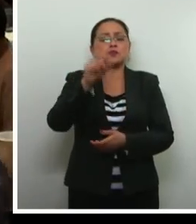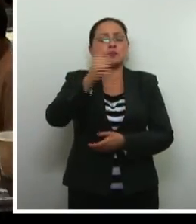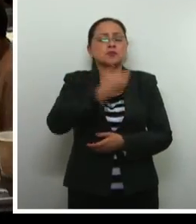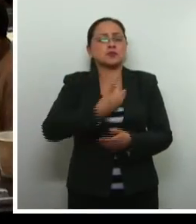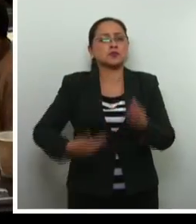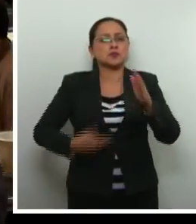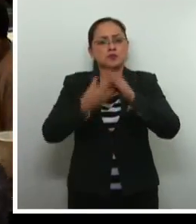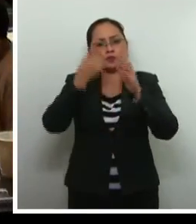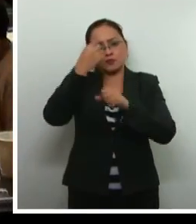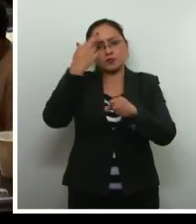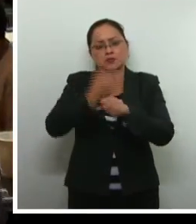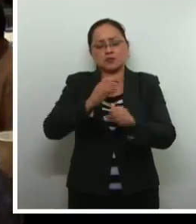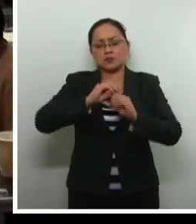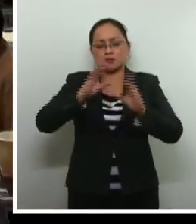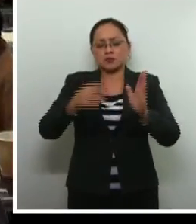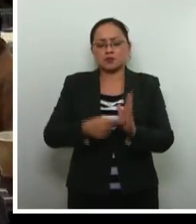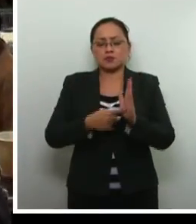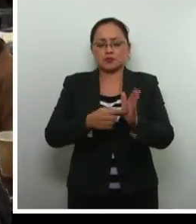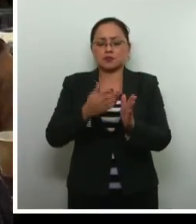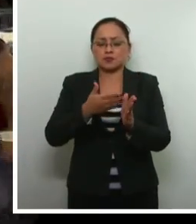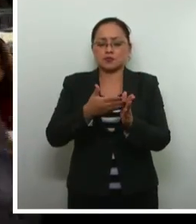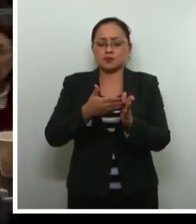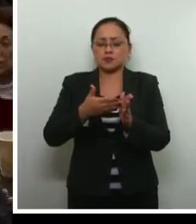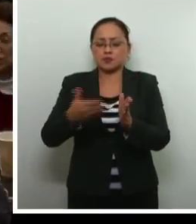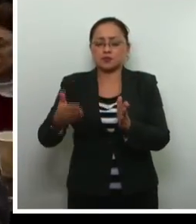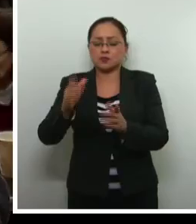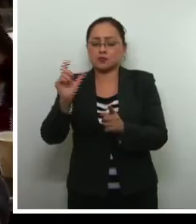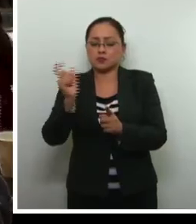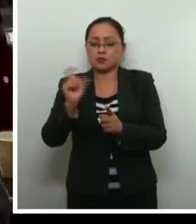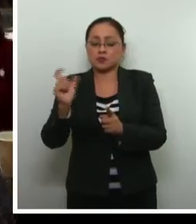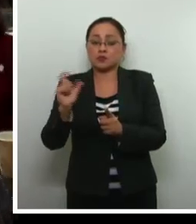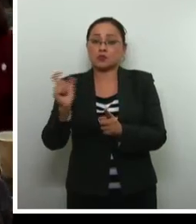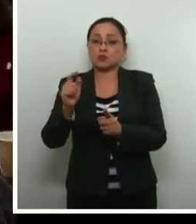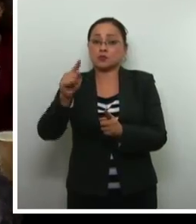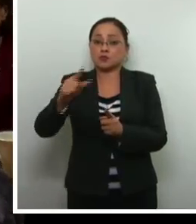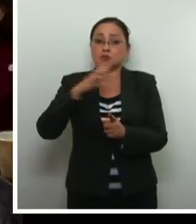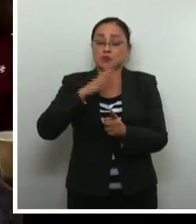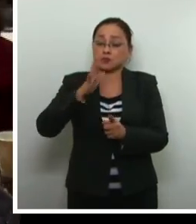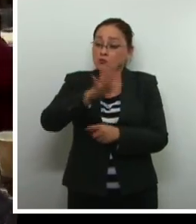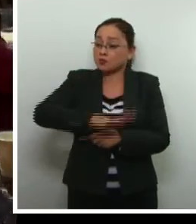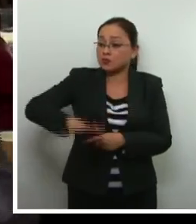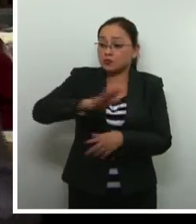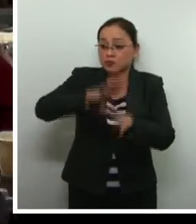mesa directiva. Por supuesto, al momento en